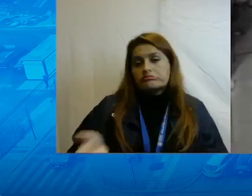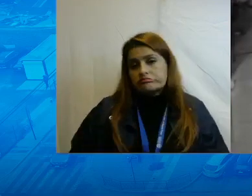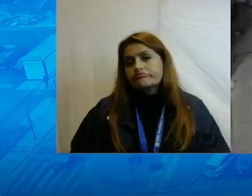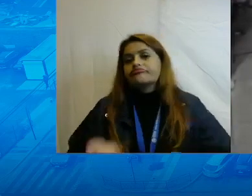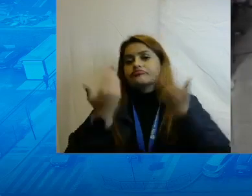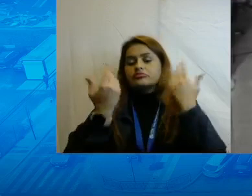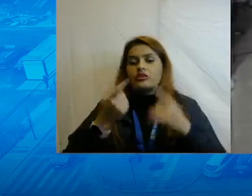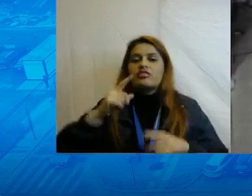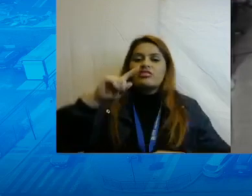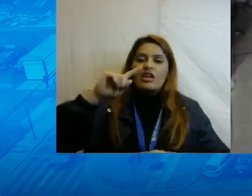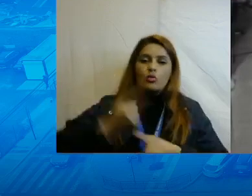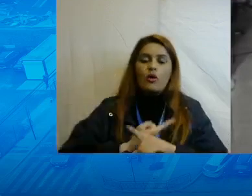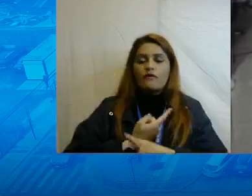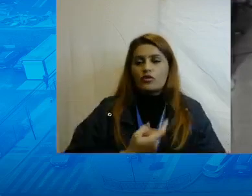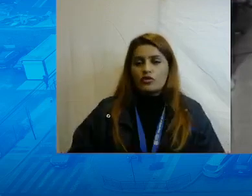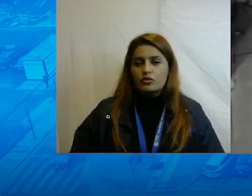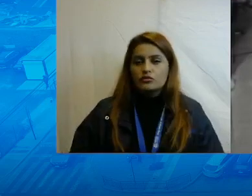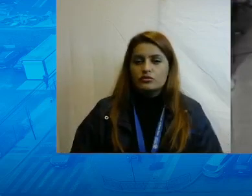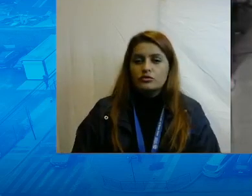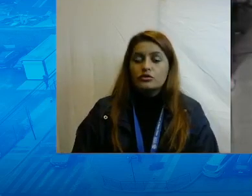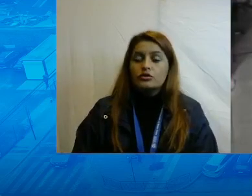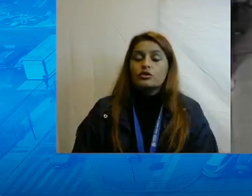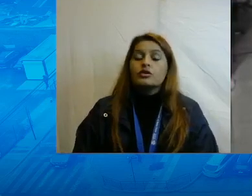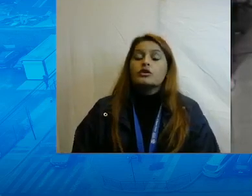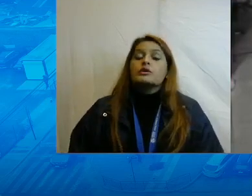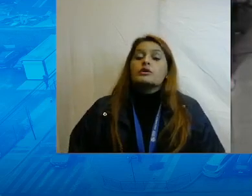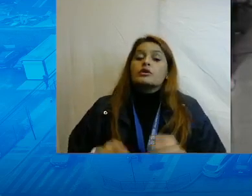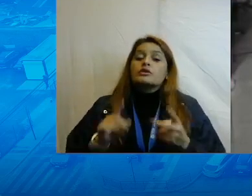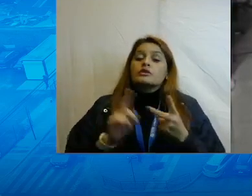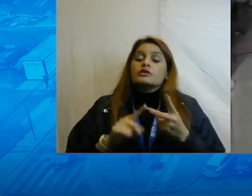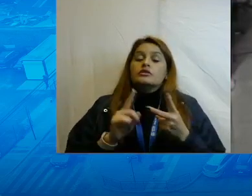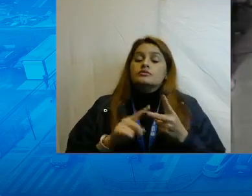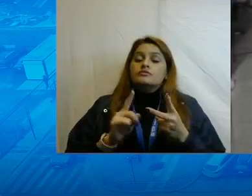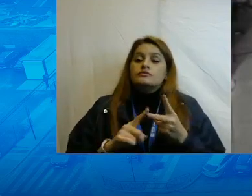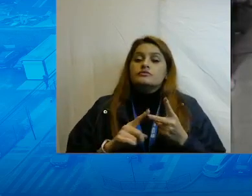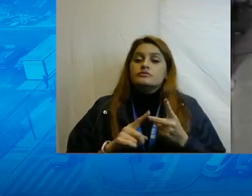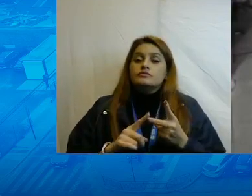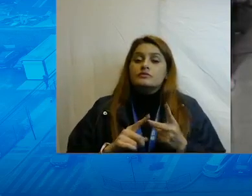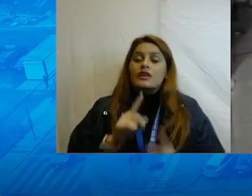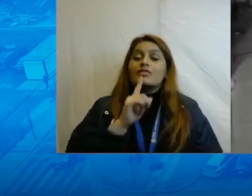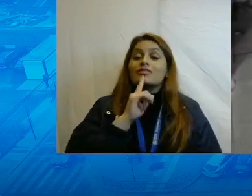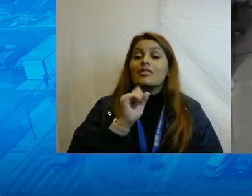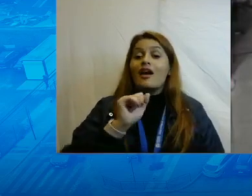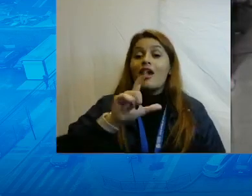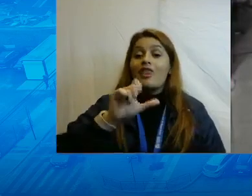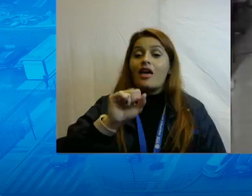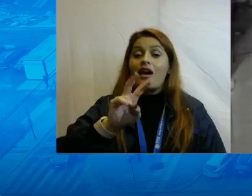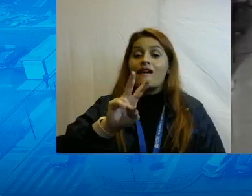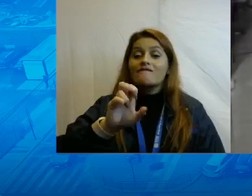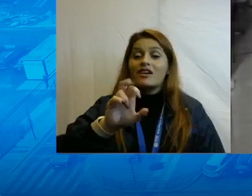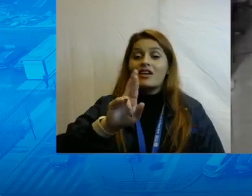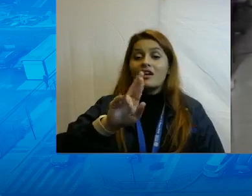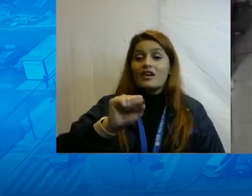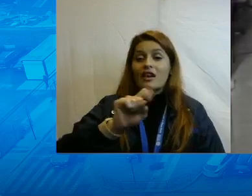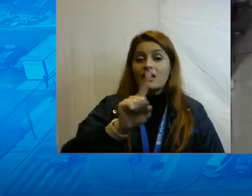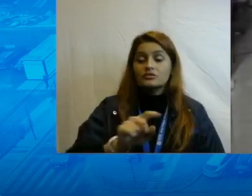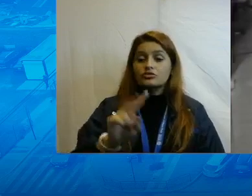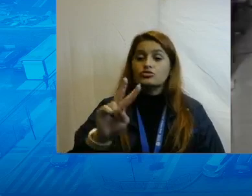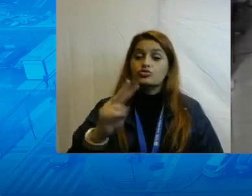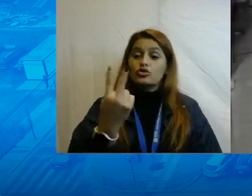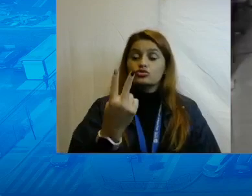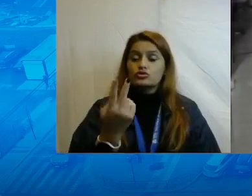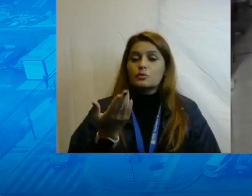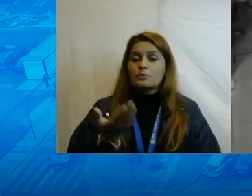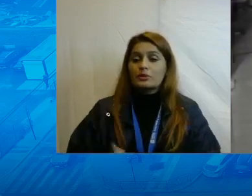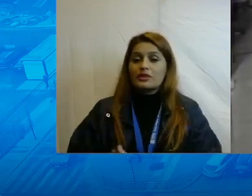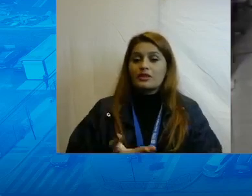destruyó todo lo anterior. Lo otro, los vecinos de la población Talaveras 2 solicitan, primero,